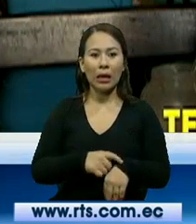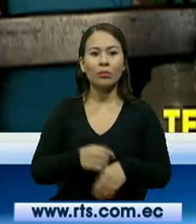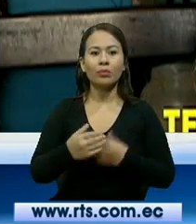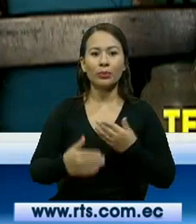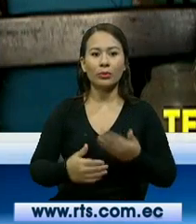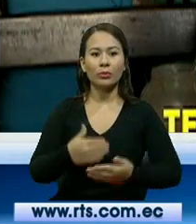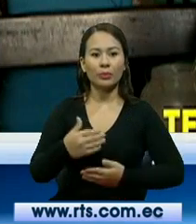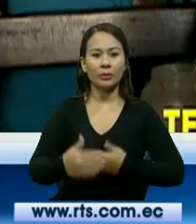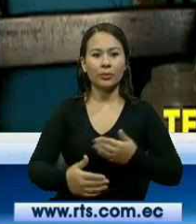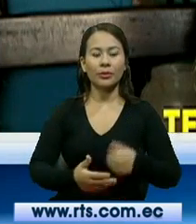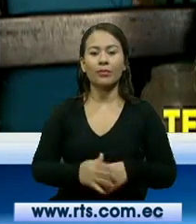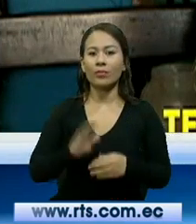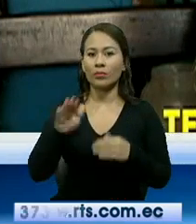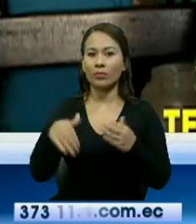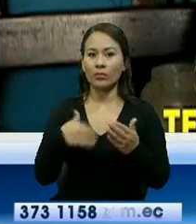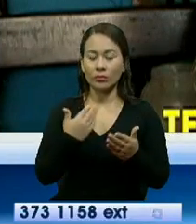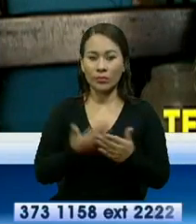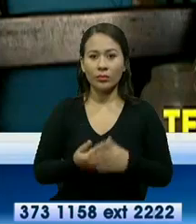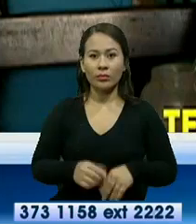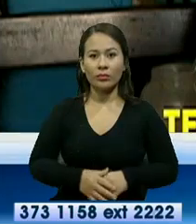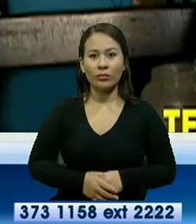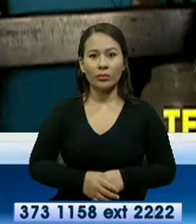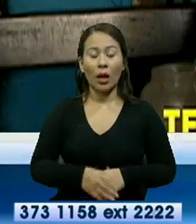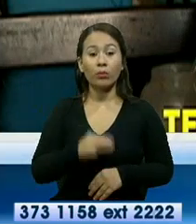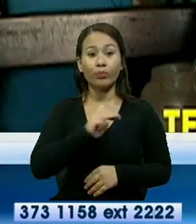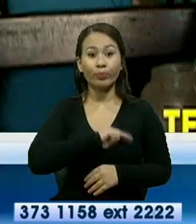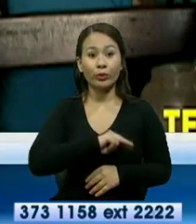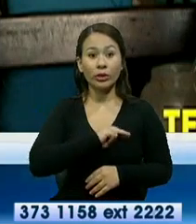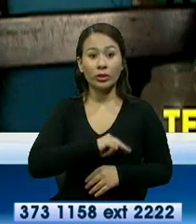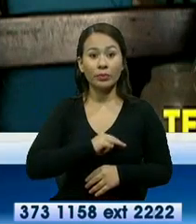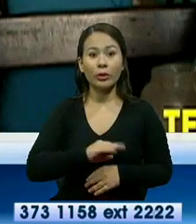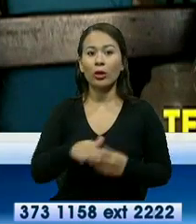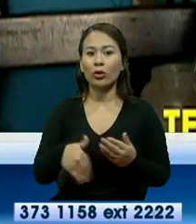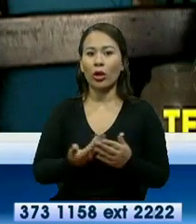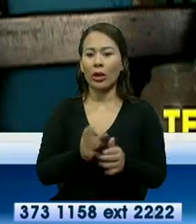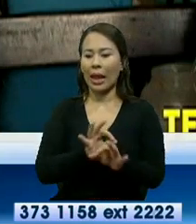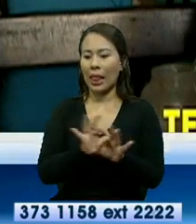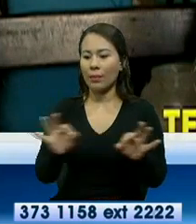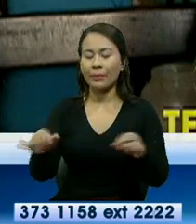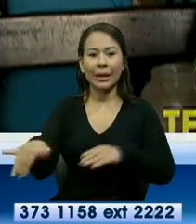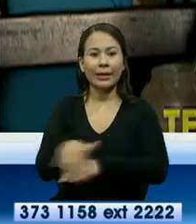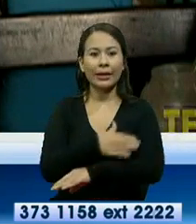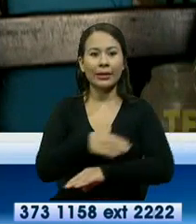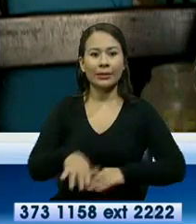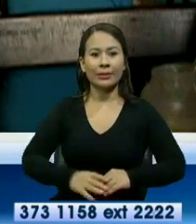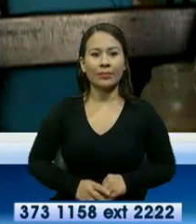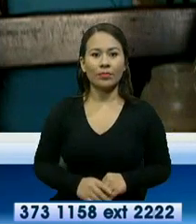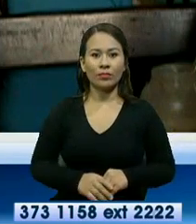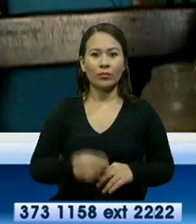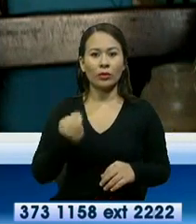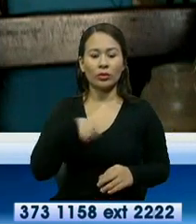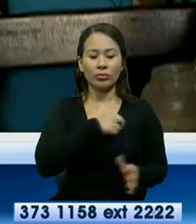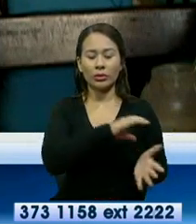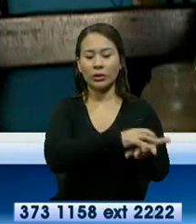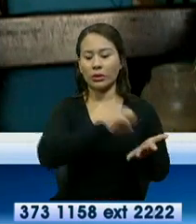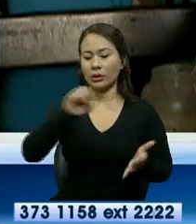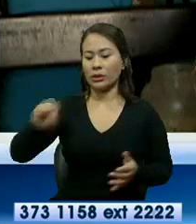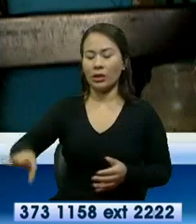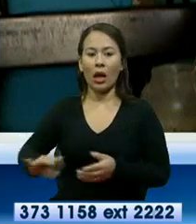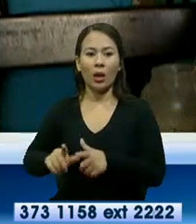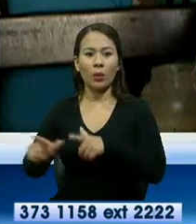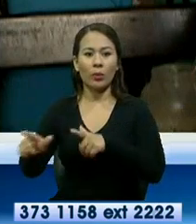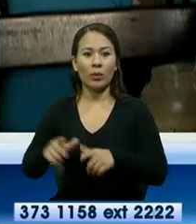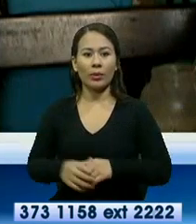y todo esto de del municipio y todo limpiando las calles y nos retiró del lugar eso